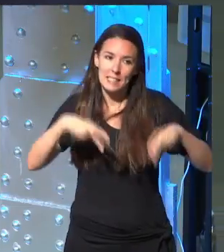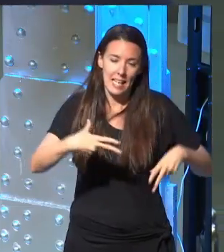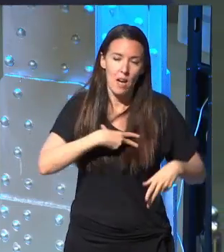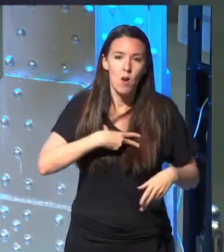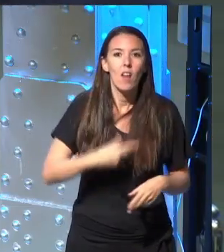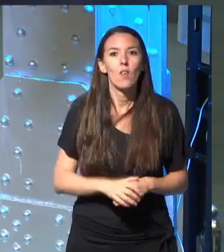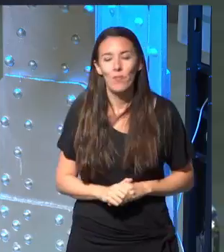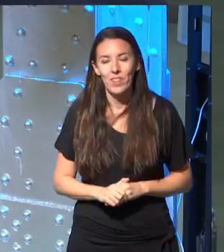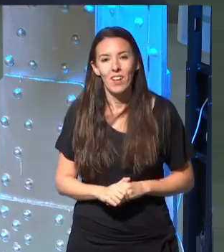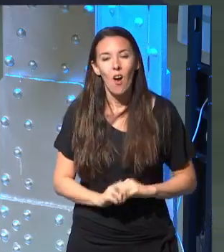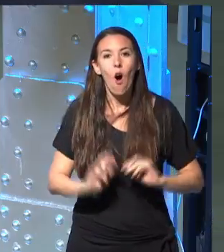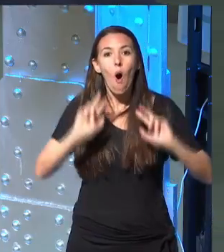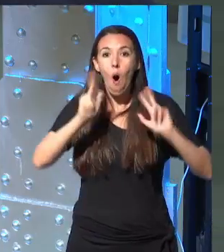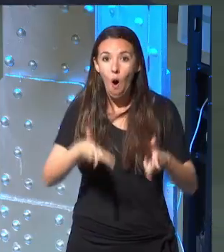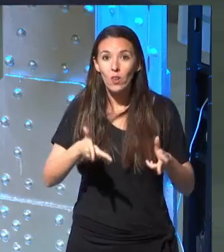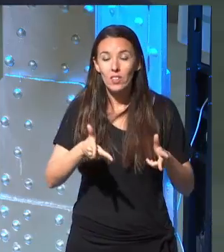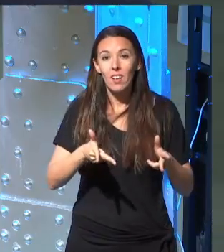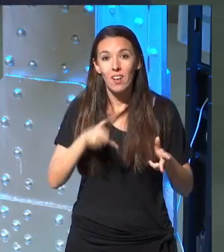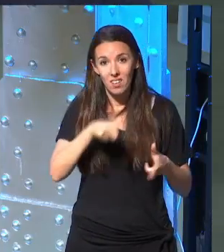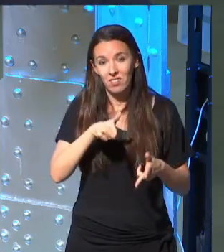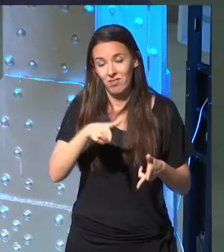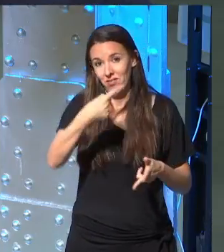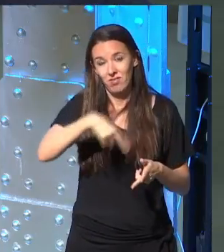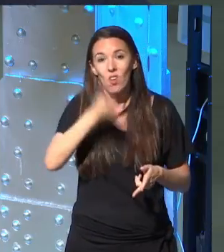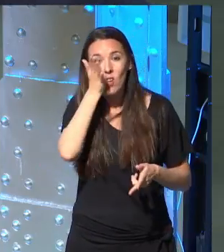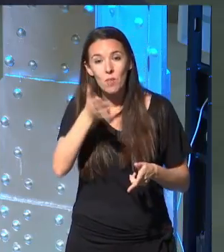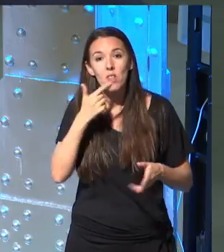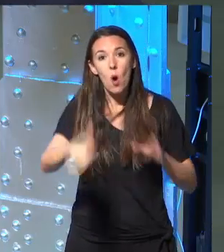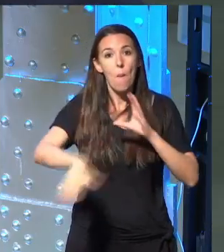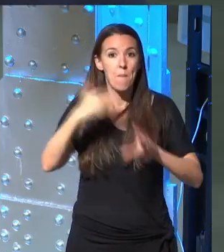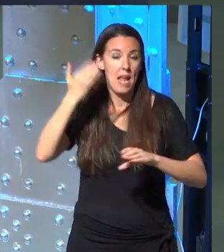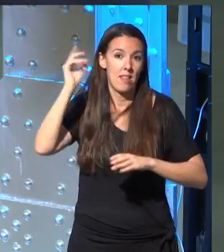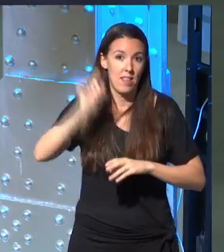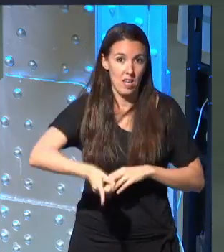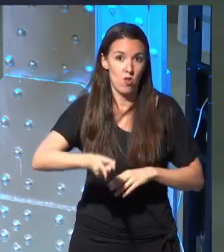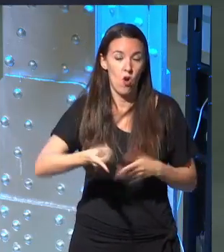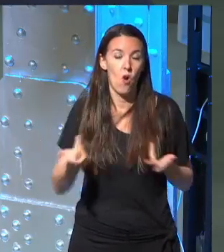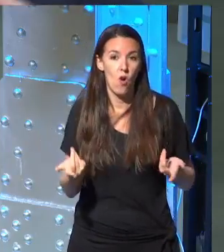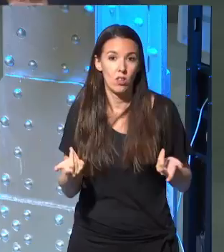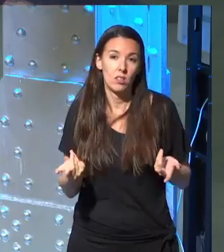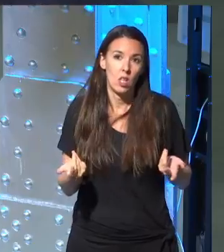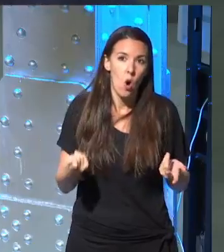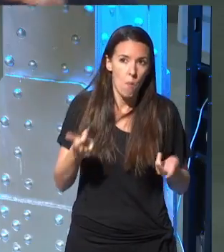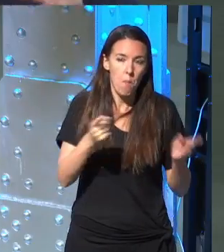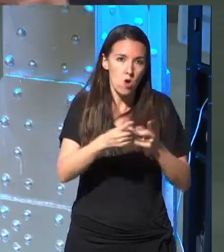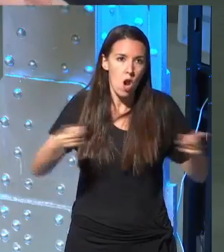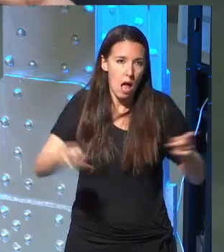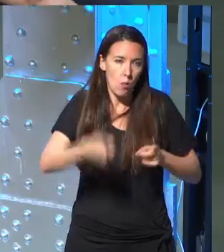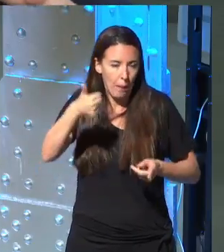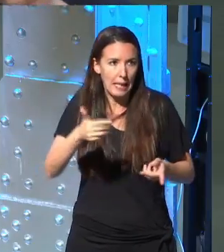abogados. No, el hotel donde estuvimos alojados me mandó un mail el director del hotel, que era un poco más largo,